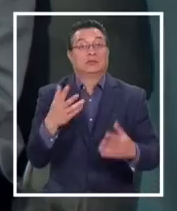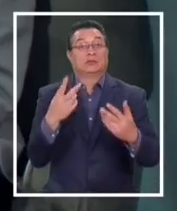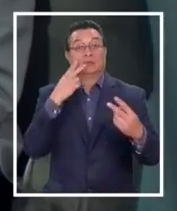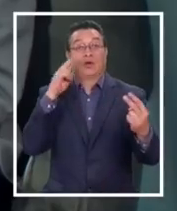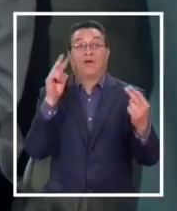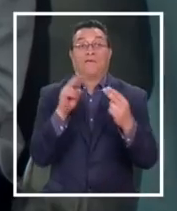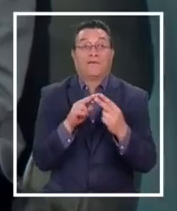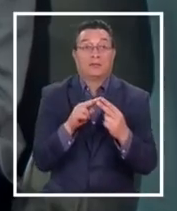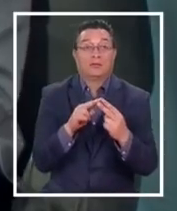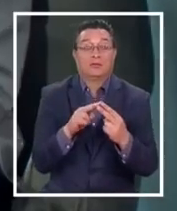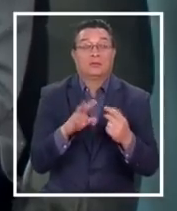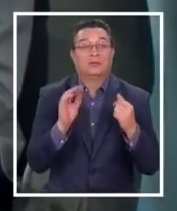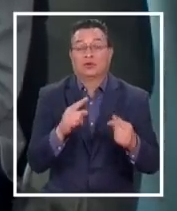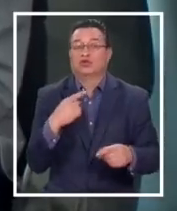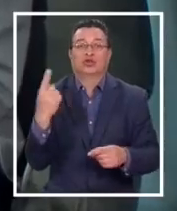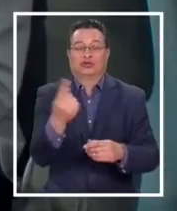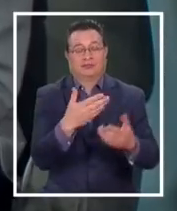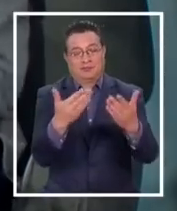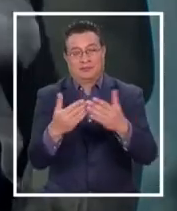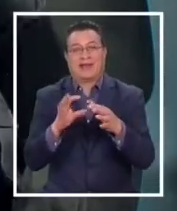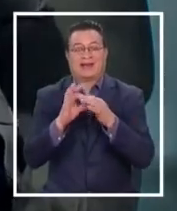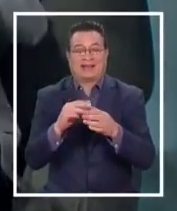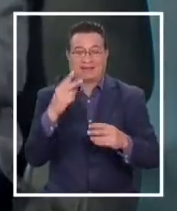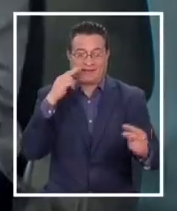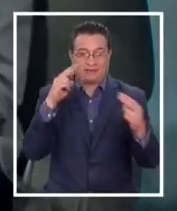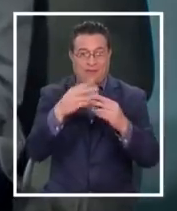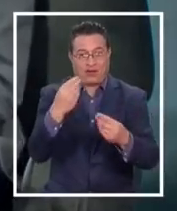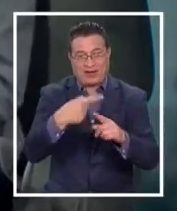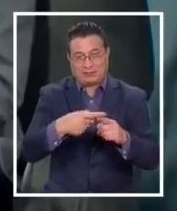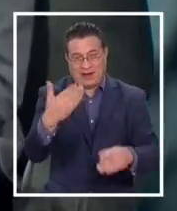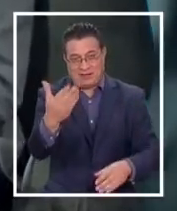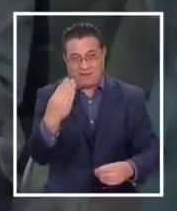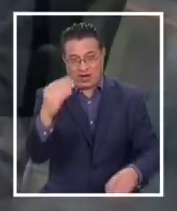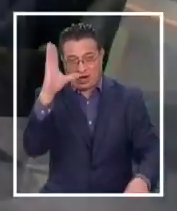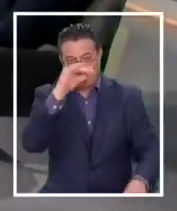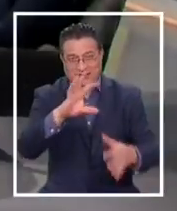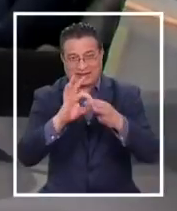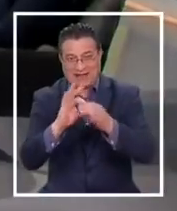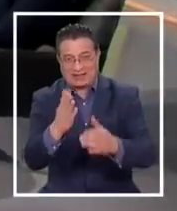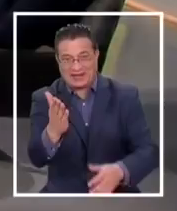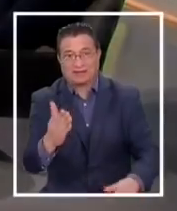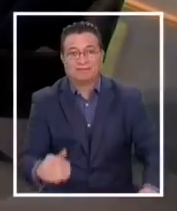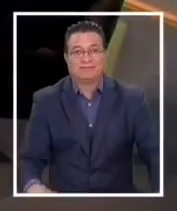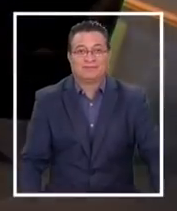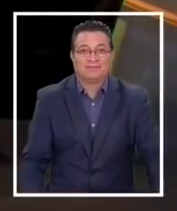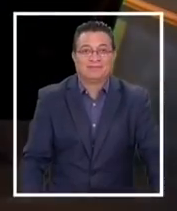Y todos invitados. Muchas gracias por venir. Chao, buena semana. Buenas noches, gracias.